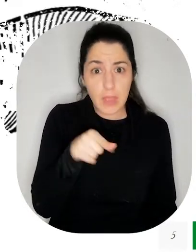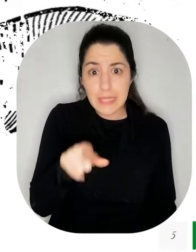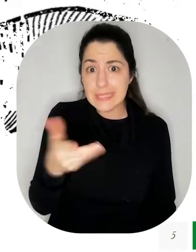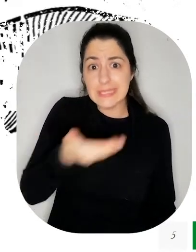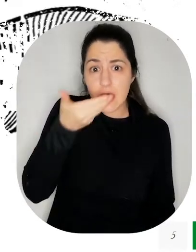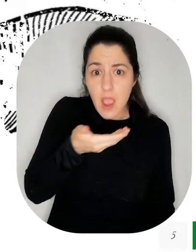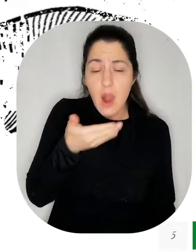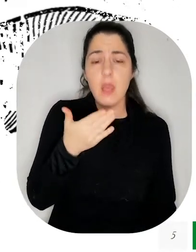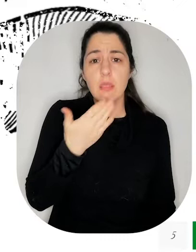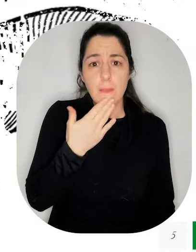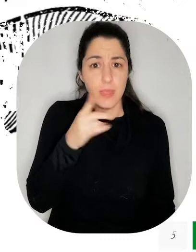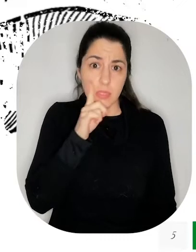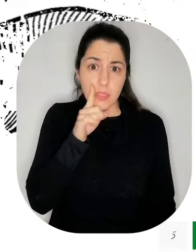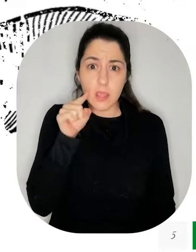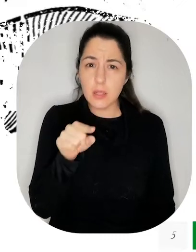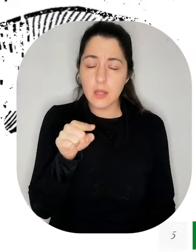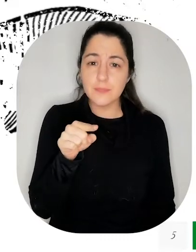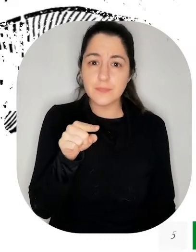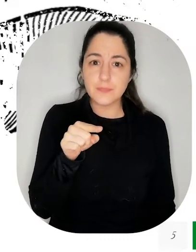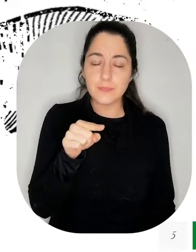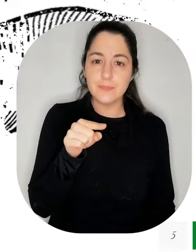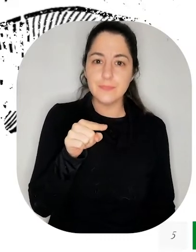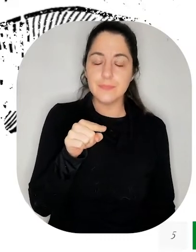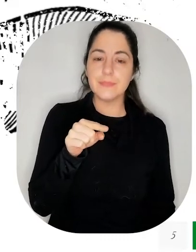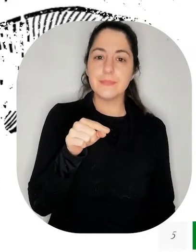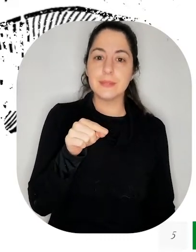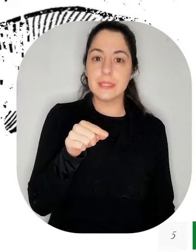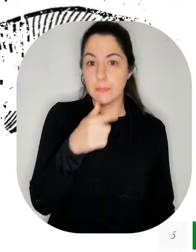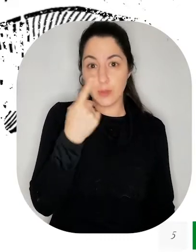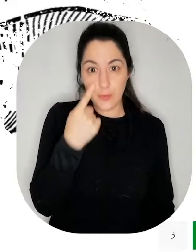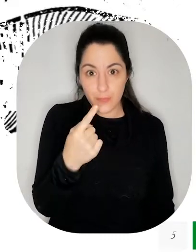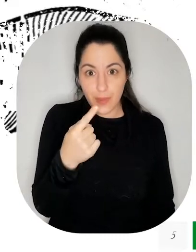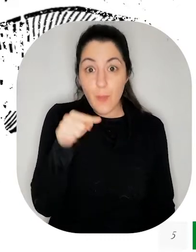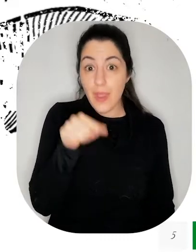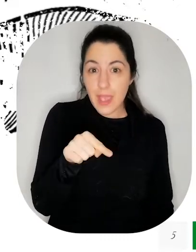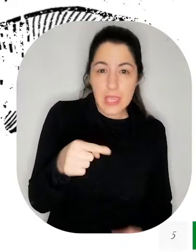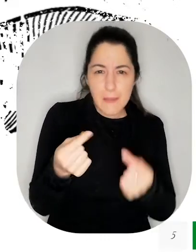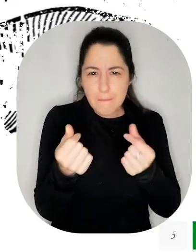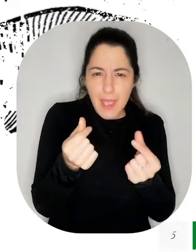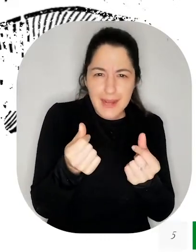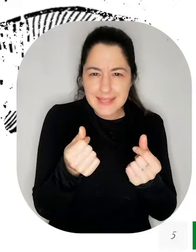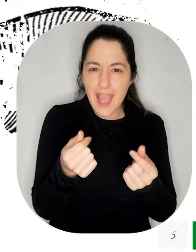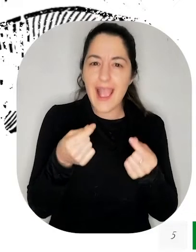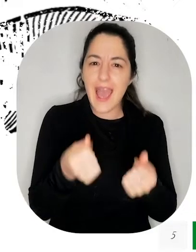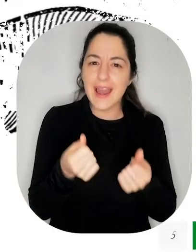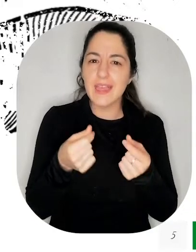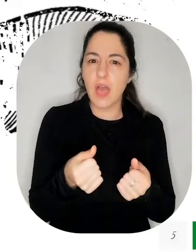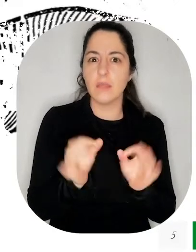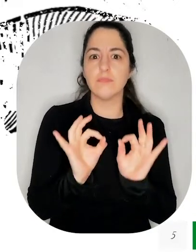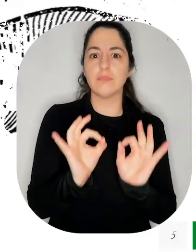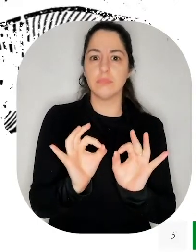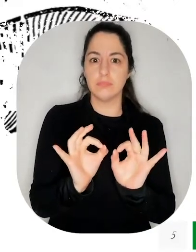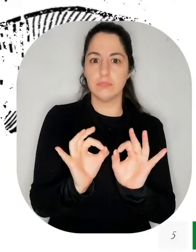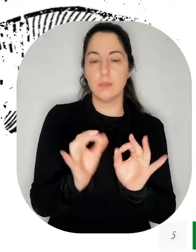dieta fácilmente, es rico en cereales, en los cereales, por ejemplo. Y vemos que es muy similar su